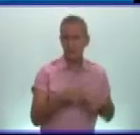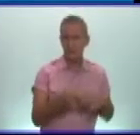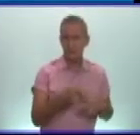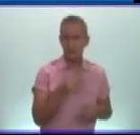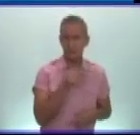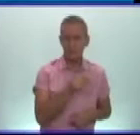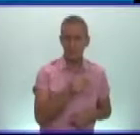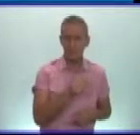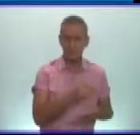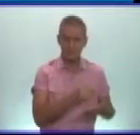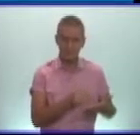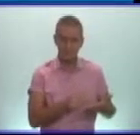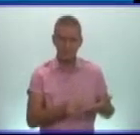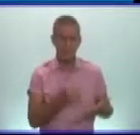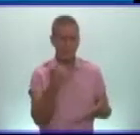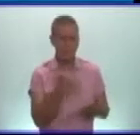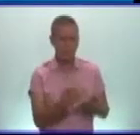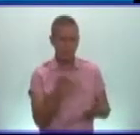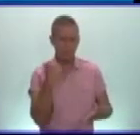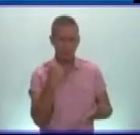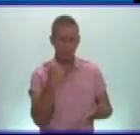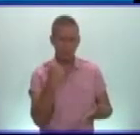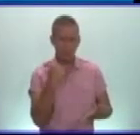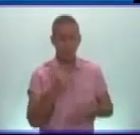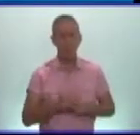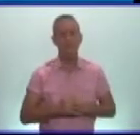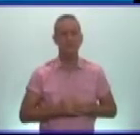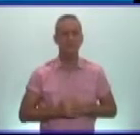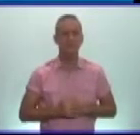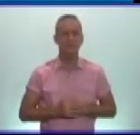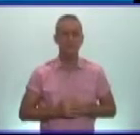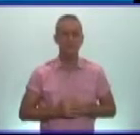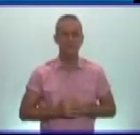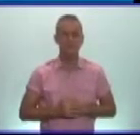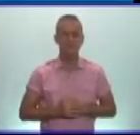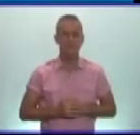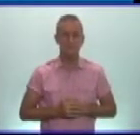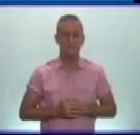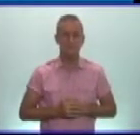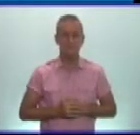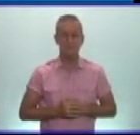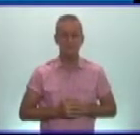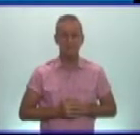que han reconocido esta carta como una carta oficial.